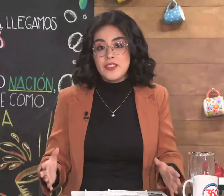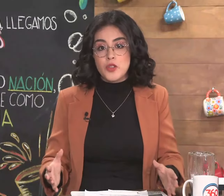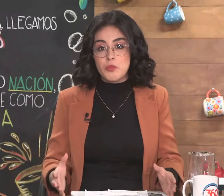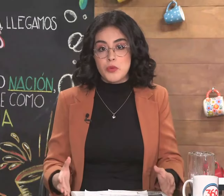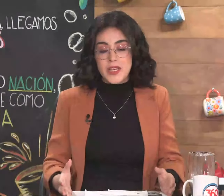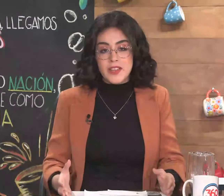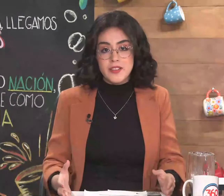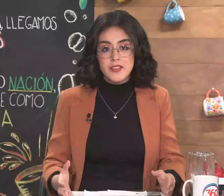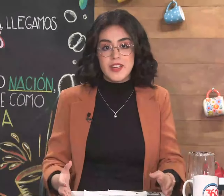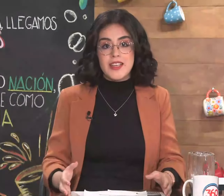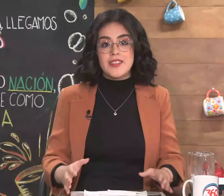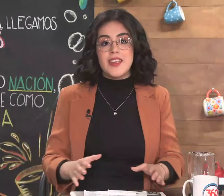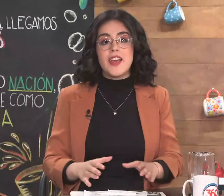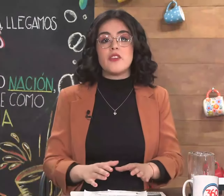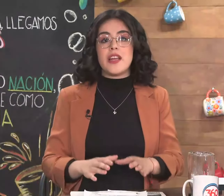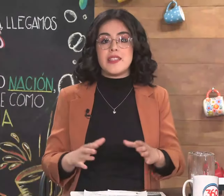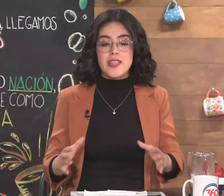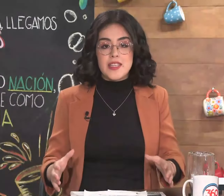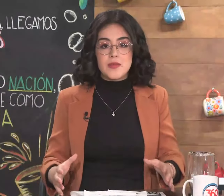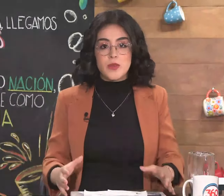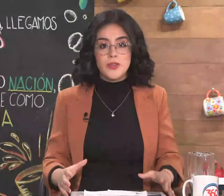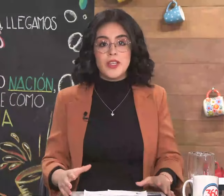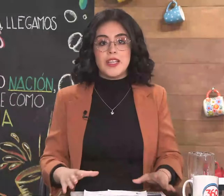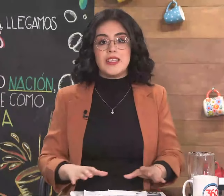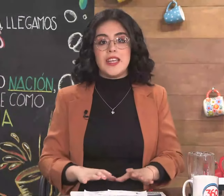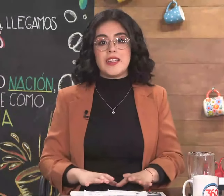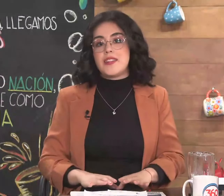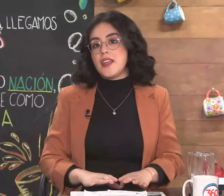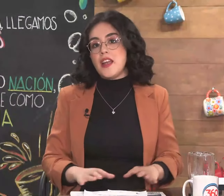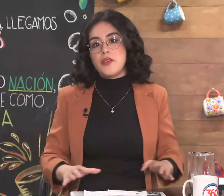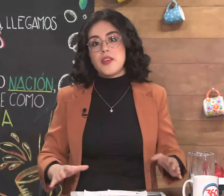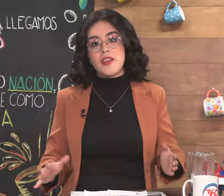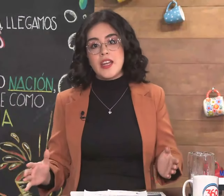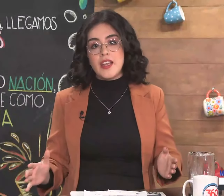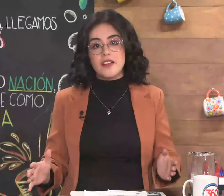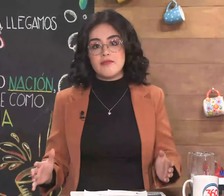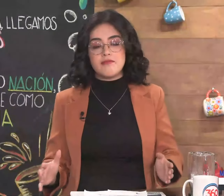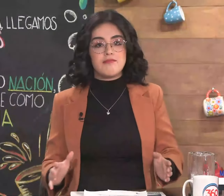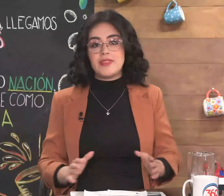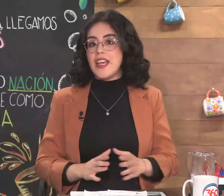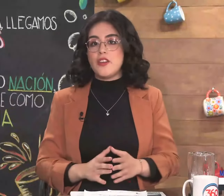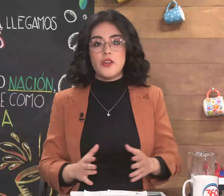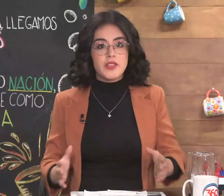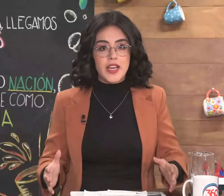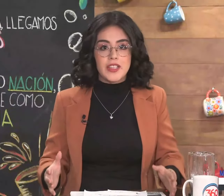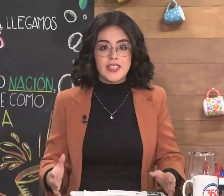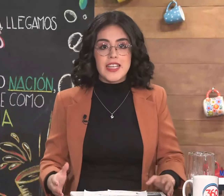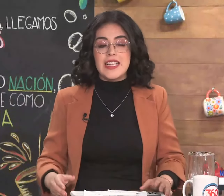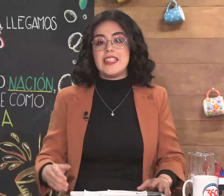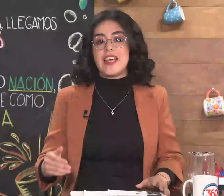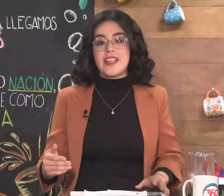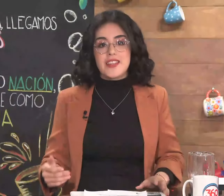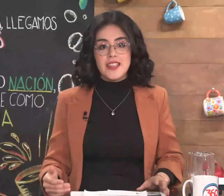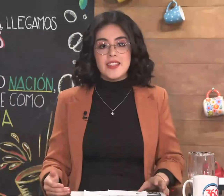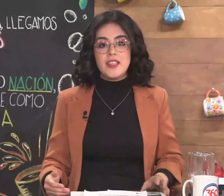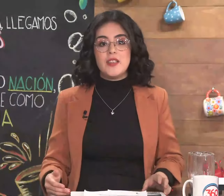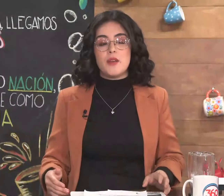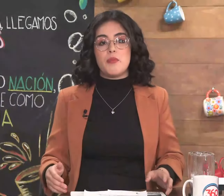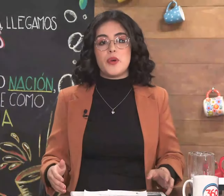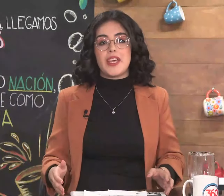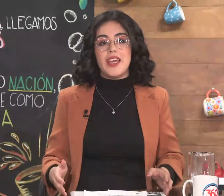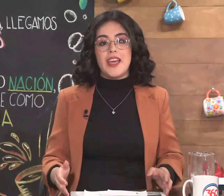señalamiento público sigue con el cinismo de decir que él no sabía nada de ahí no lo sacan